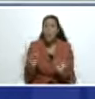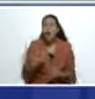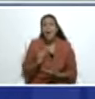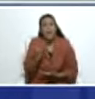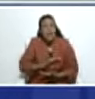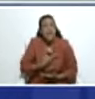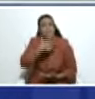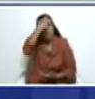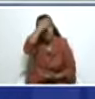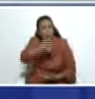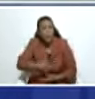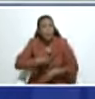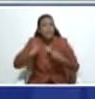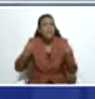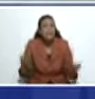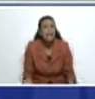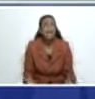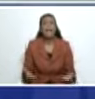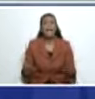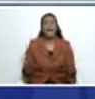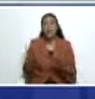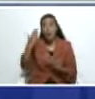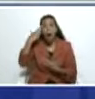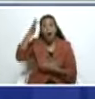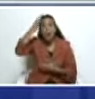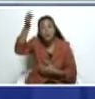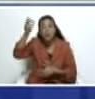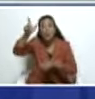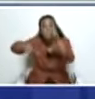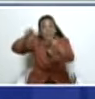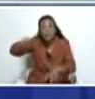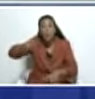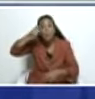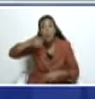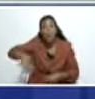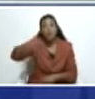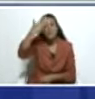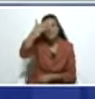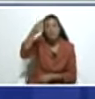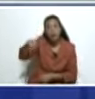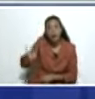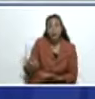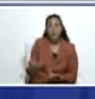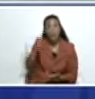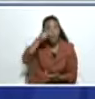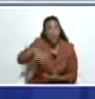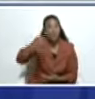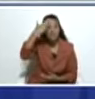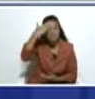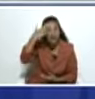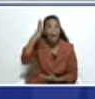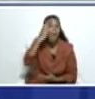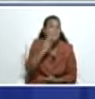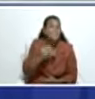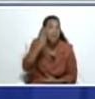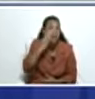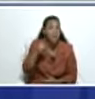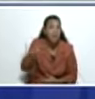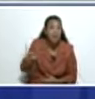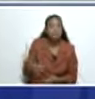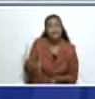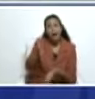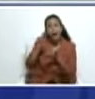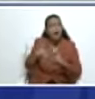creemos en los consejos sabios de los pueblos, como decía el libertador Simón Bolívar. Creemos en